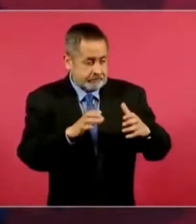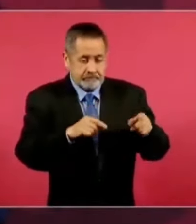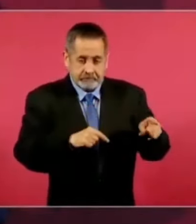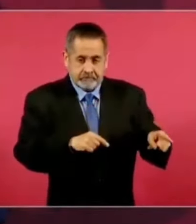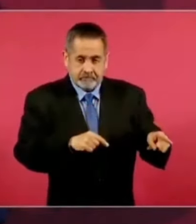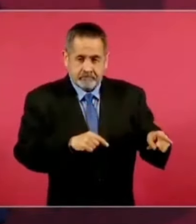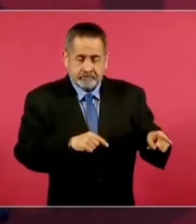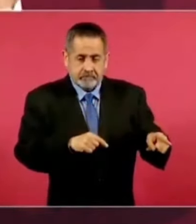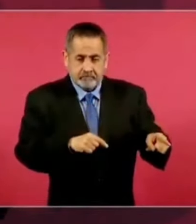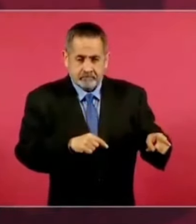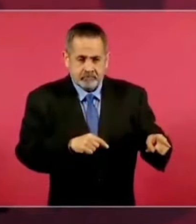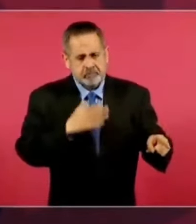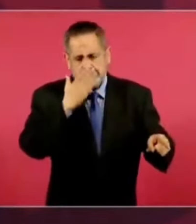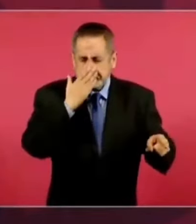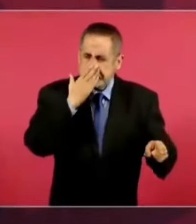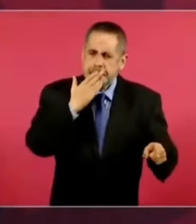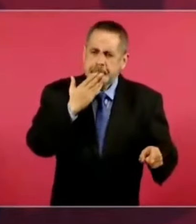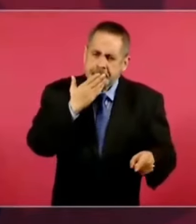lo que funciona,